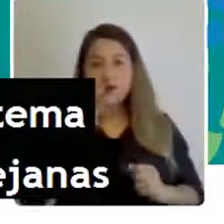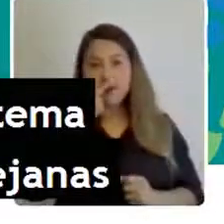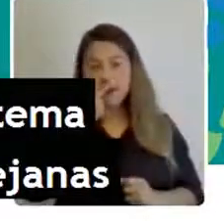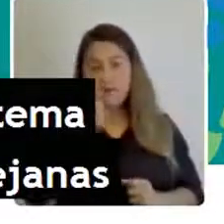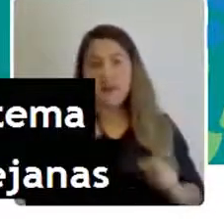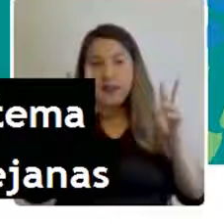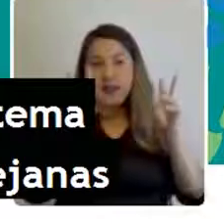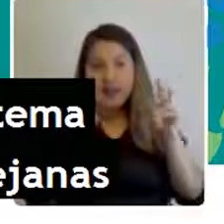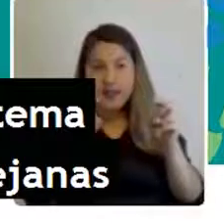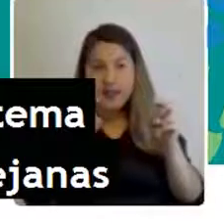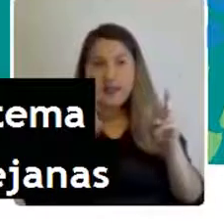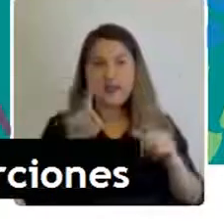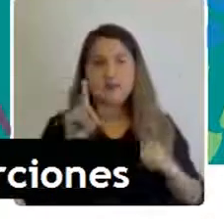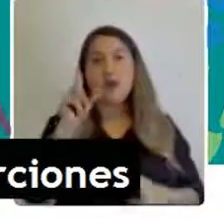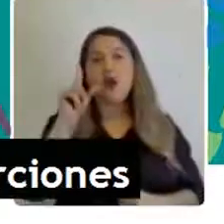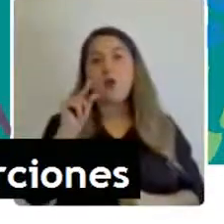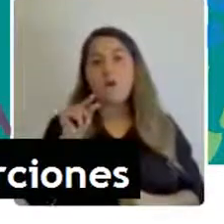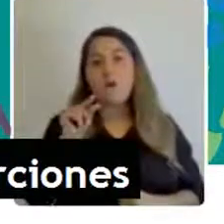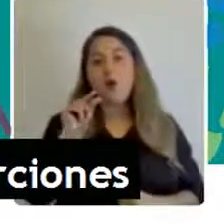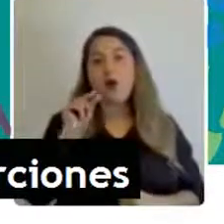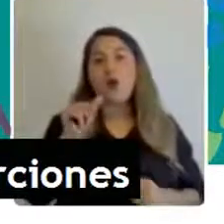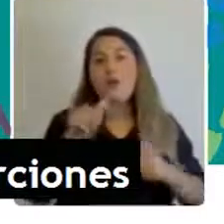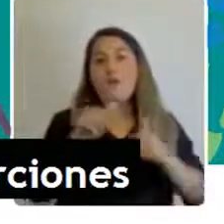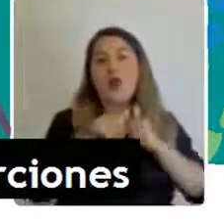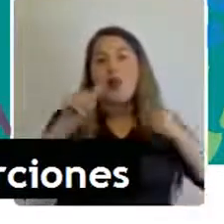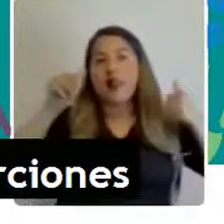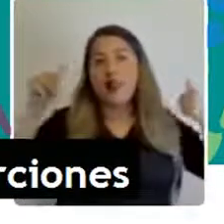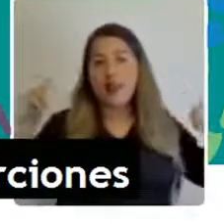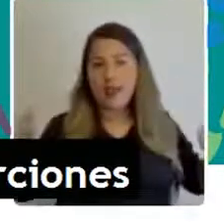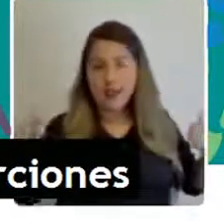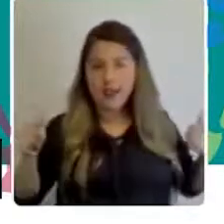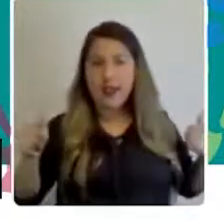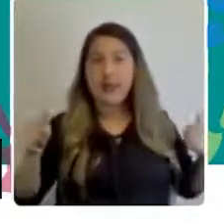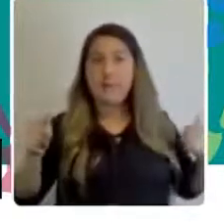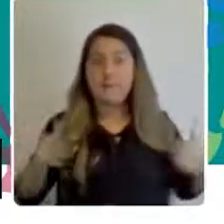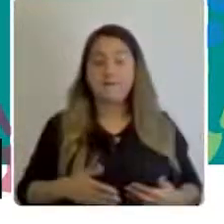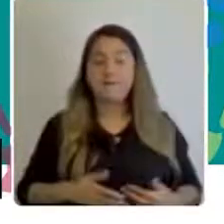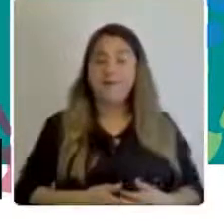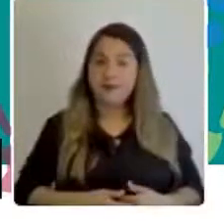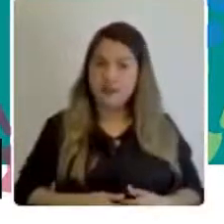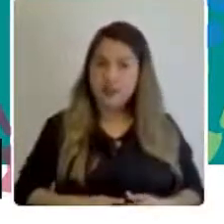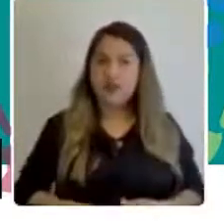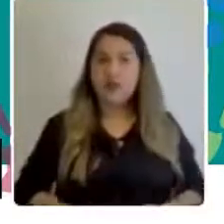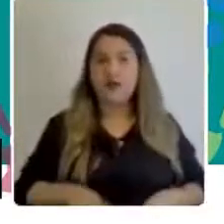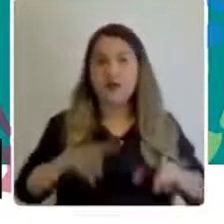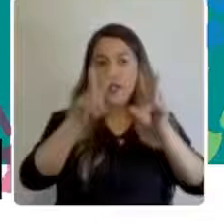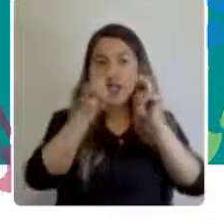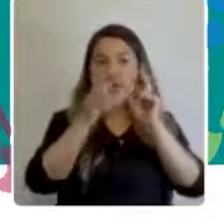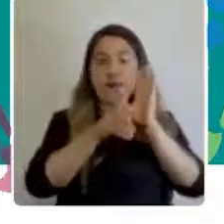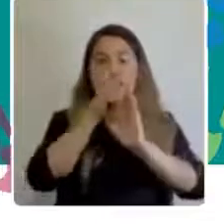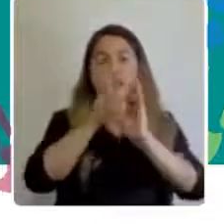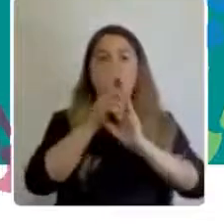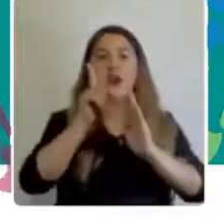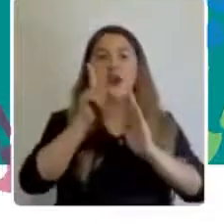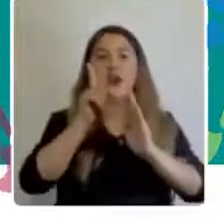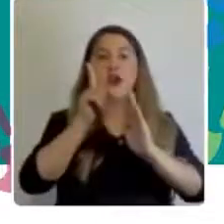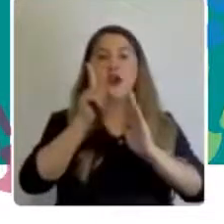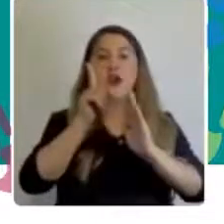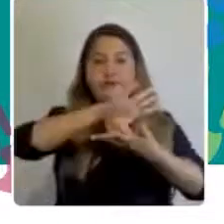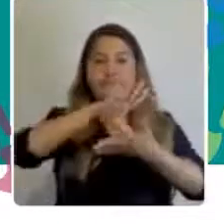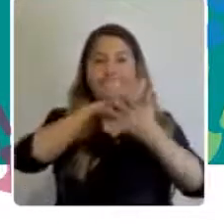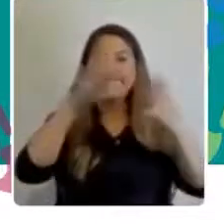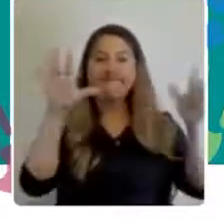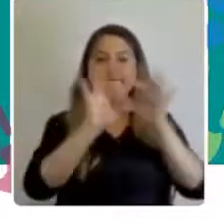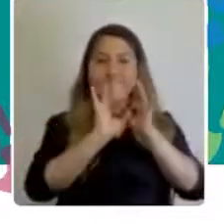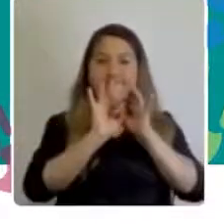unas dimensiones un poquito menos lejanas, guardando todas las distancias y las proporciones con el desarrollo que tiene su país. Muchísimas gracias